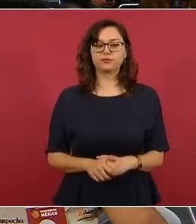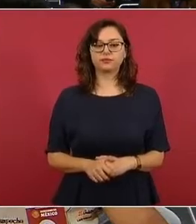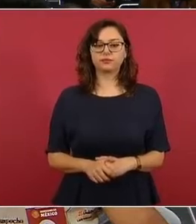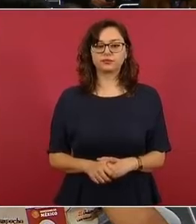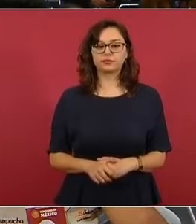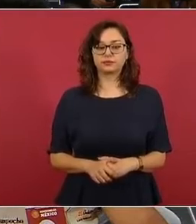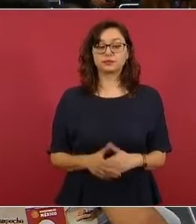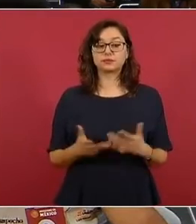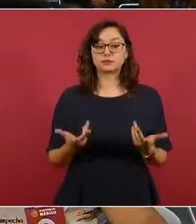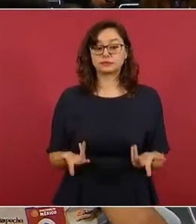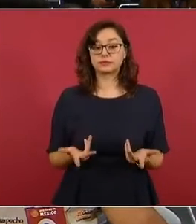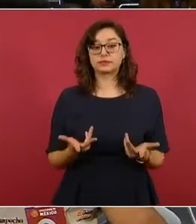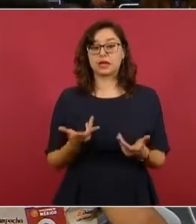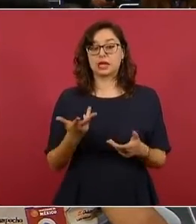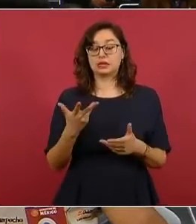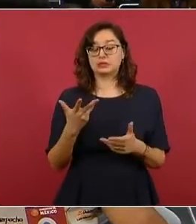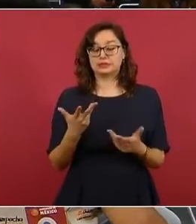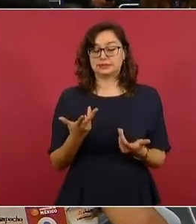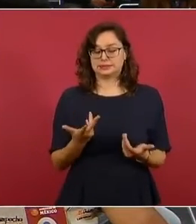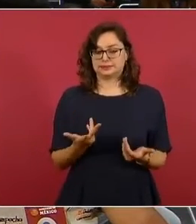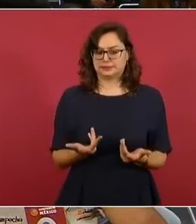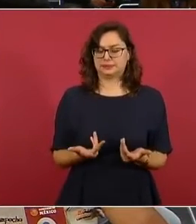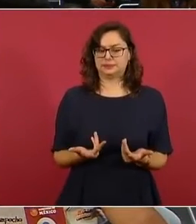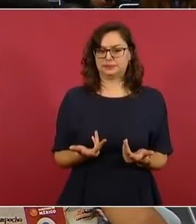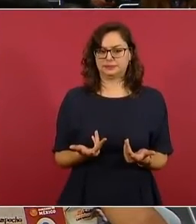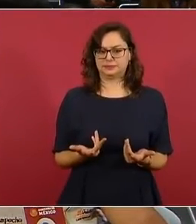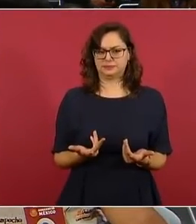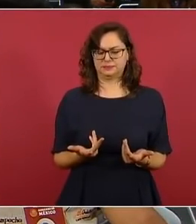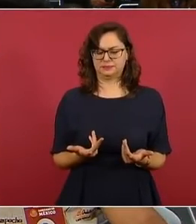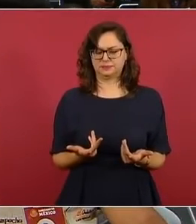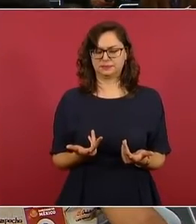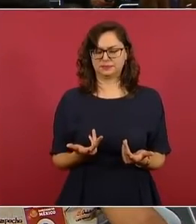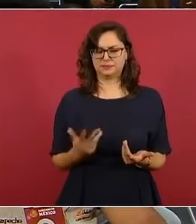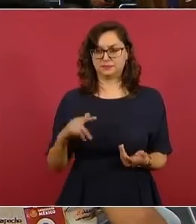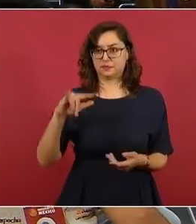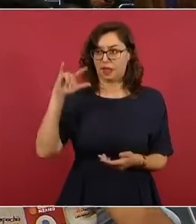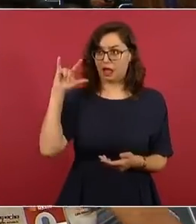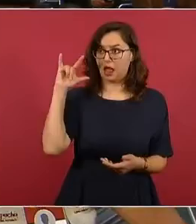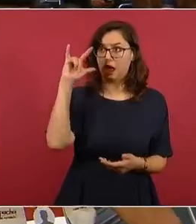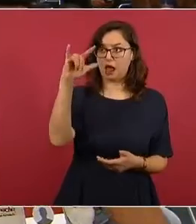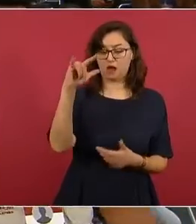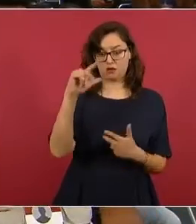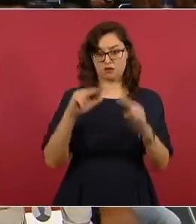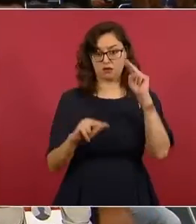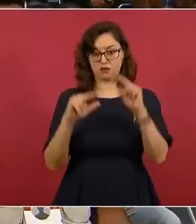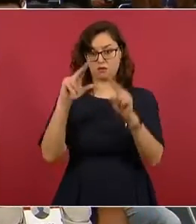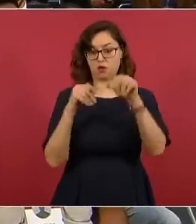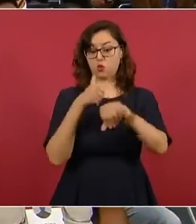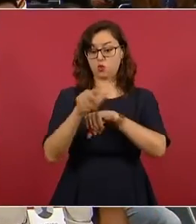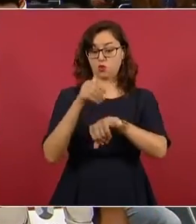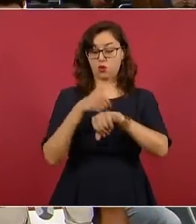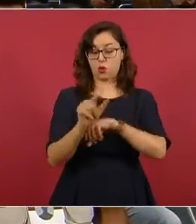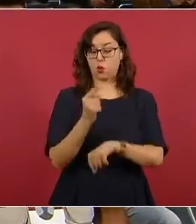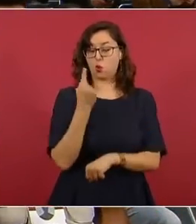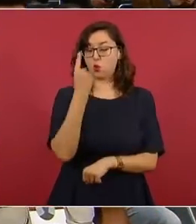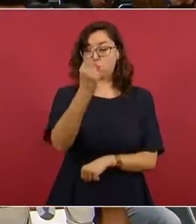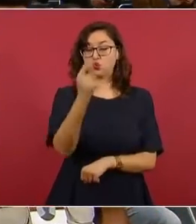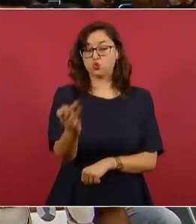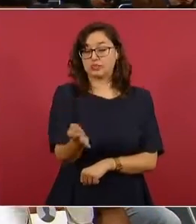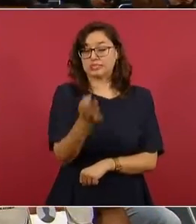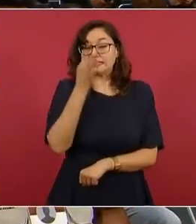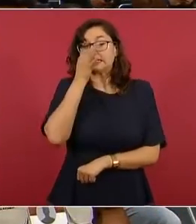la categoría 1 de seguridad aérea. Esto se lo digo porque